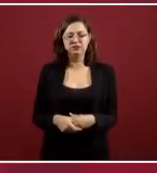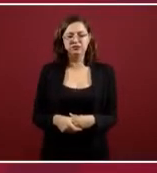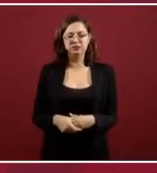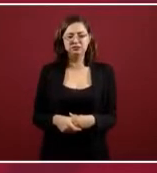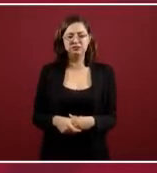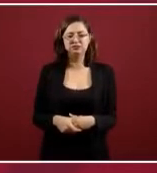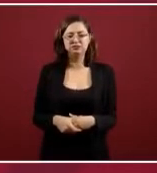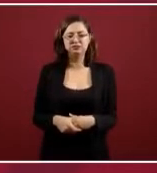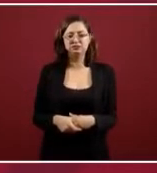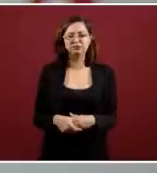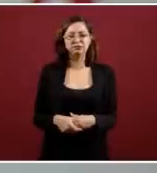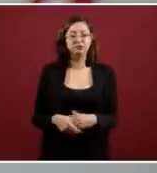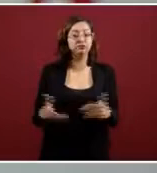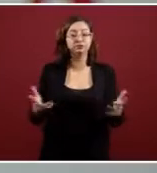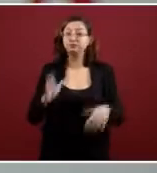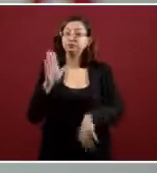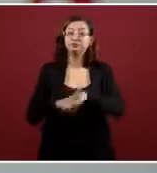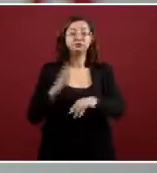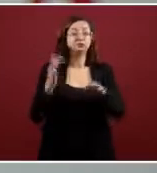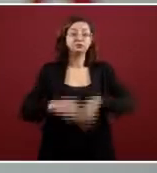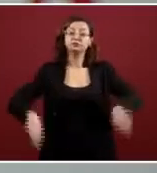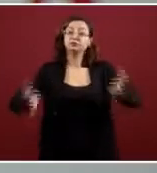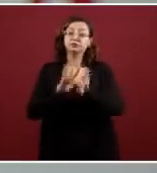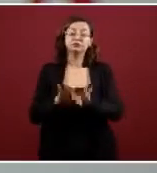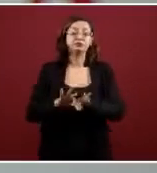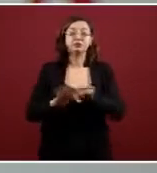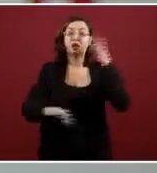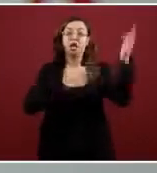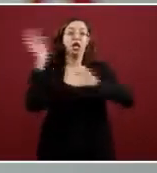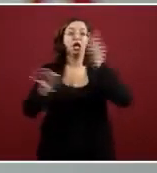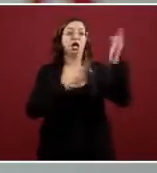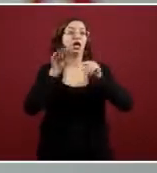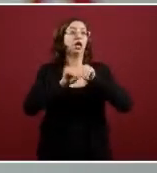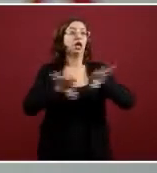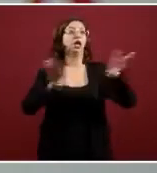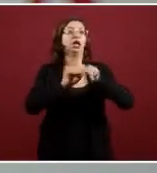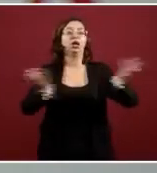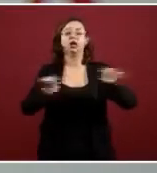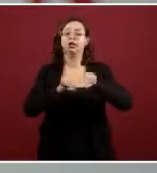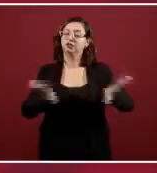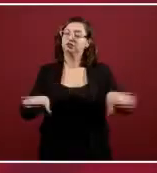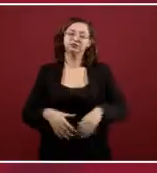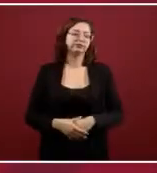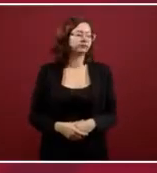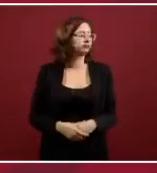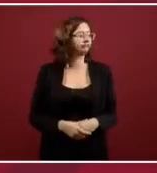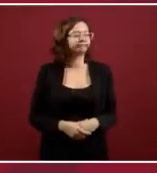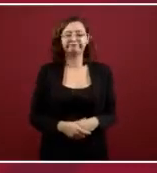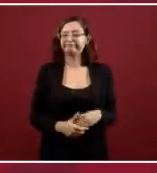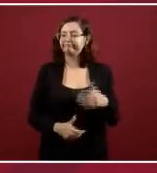lo más importante es la nota. No, con todo respeto,